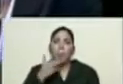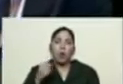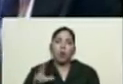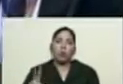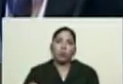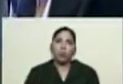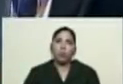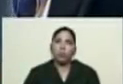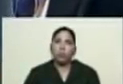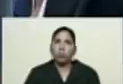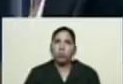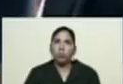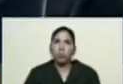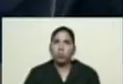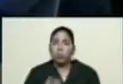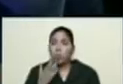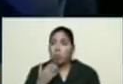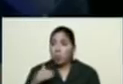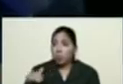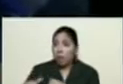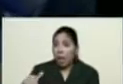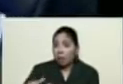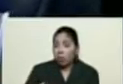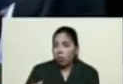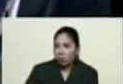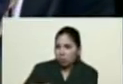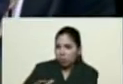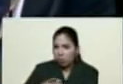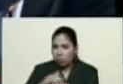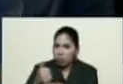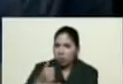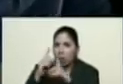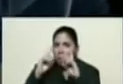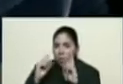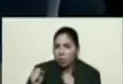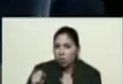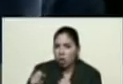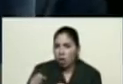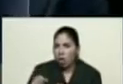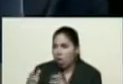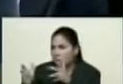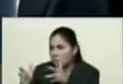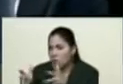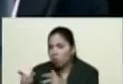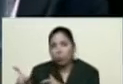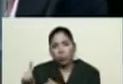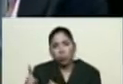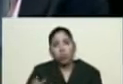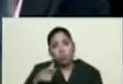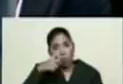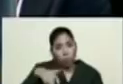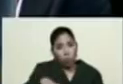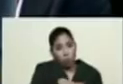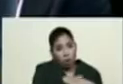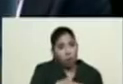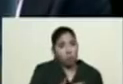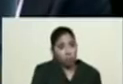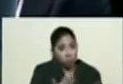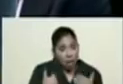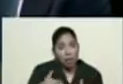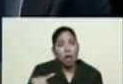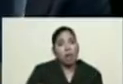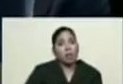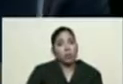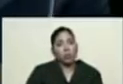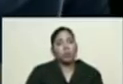A los bufetes. ¿A quién se convoca? Nada más a los expertos y a los asesores. No, se convoca al pueblo, se convoca a las bases, se convoca